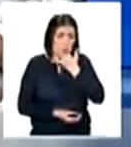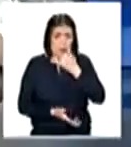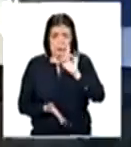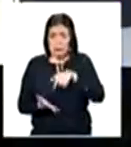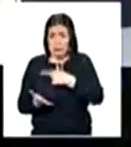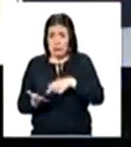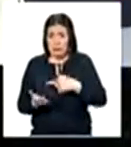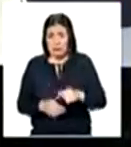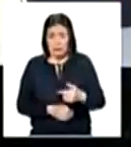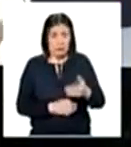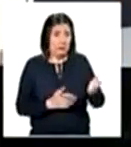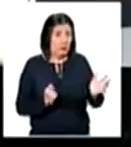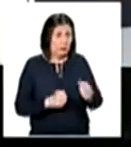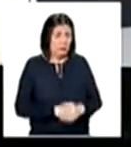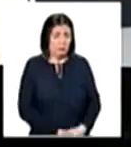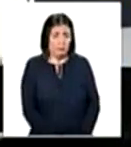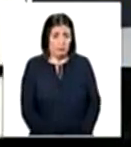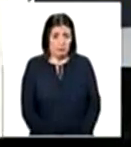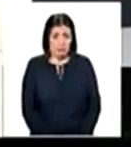Está física.